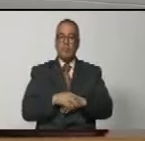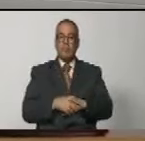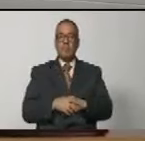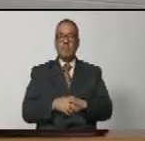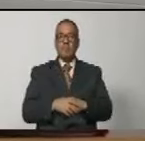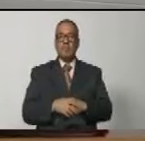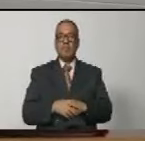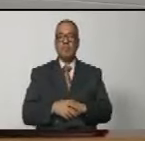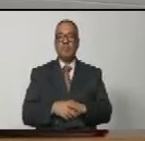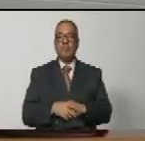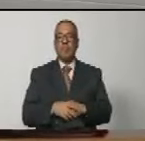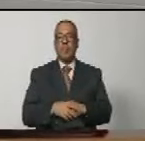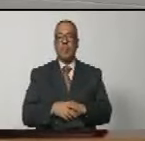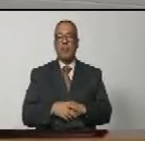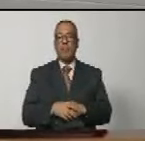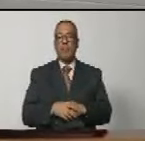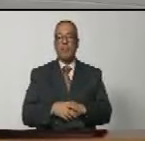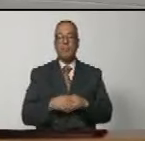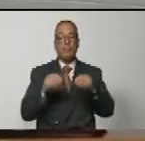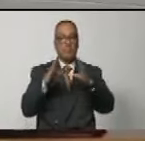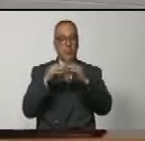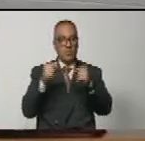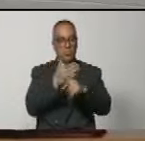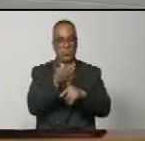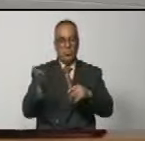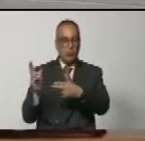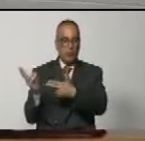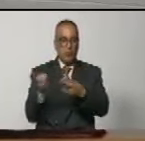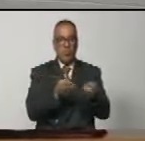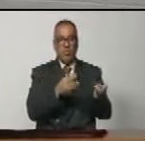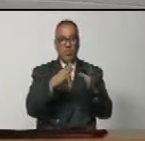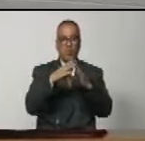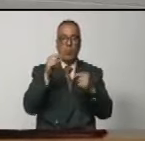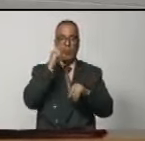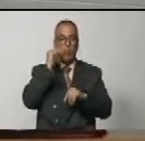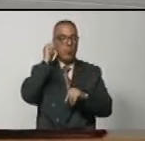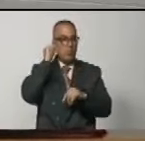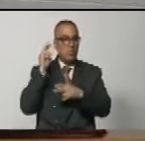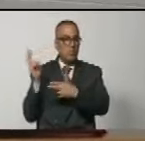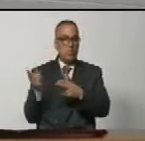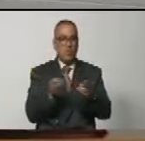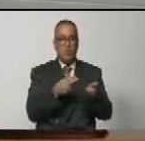neuromusculoesquelética. Son todas bienvenidas, son todos bienvenidos.